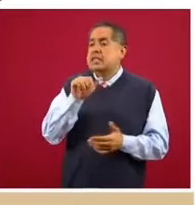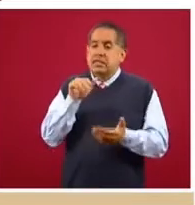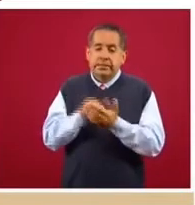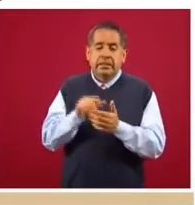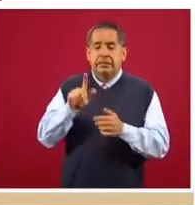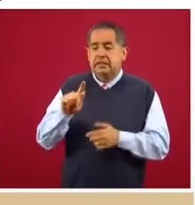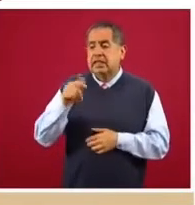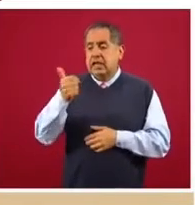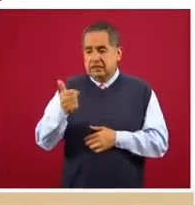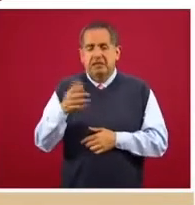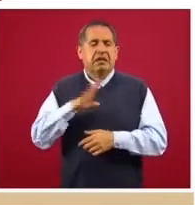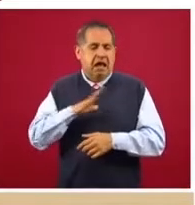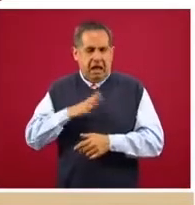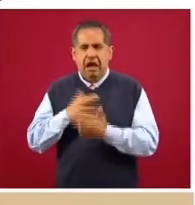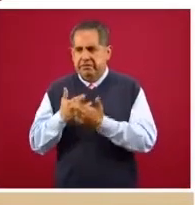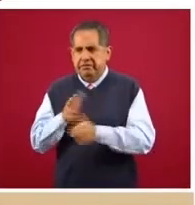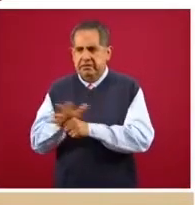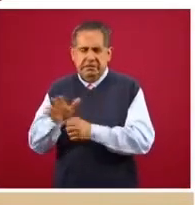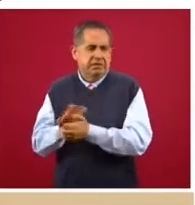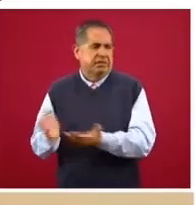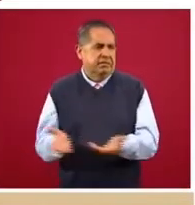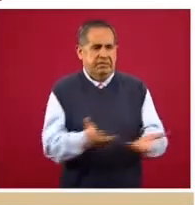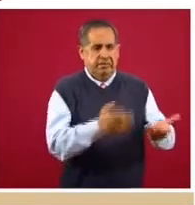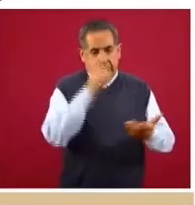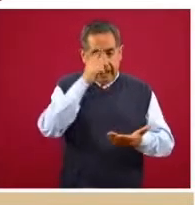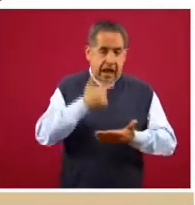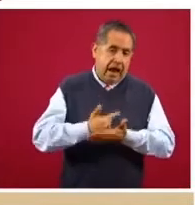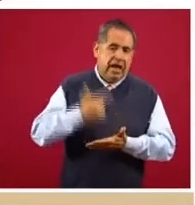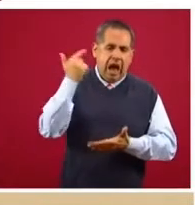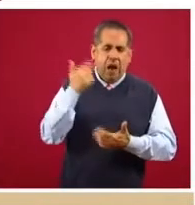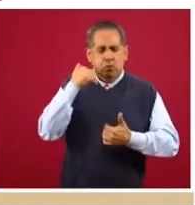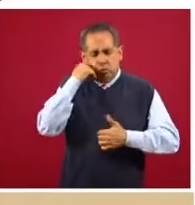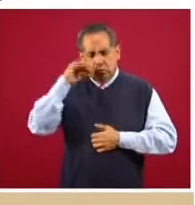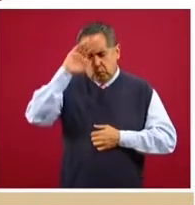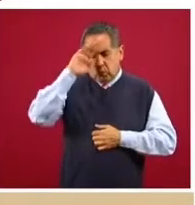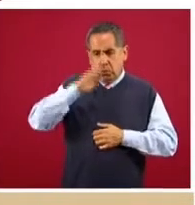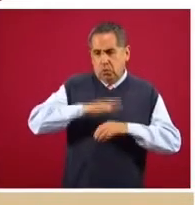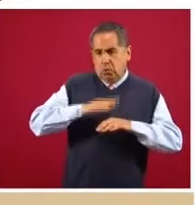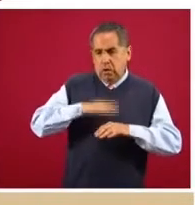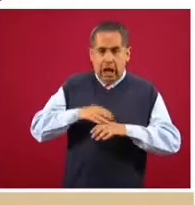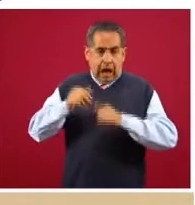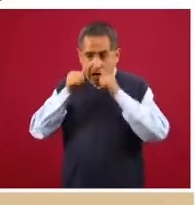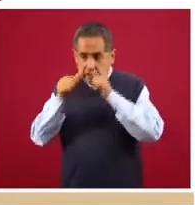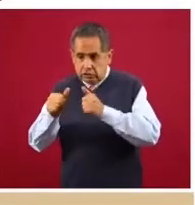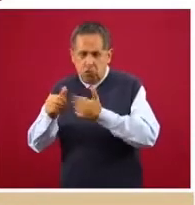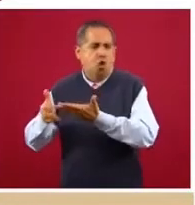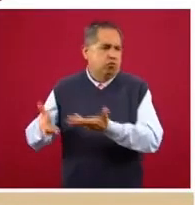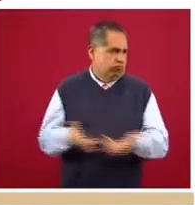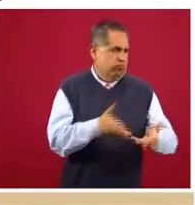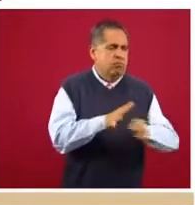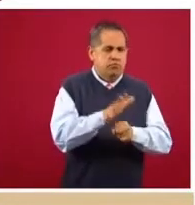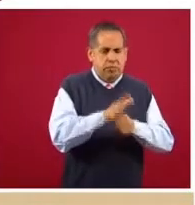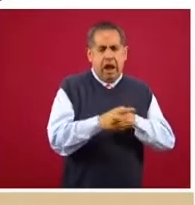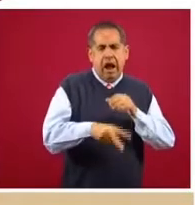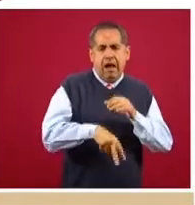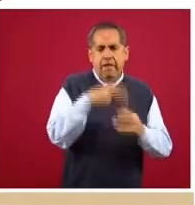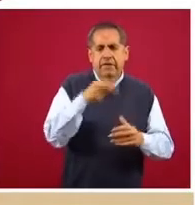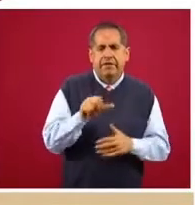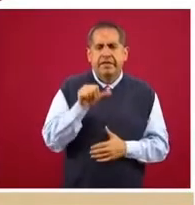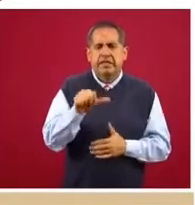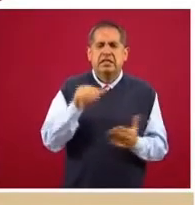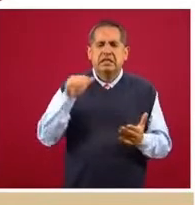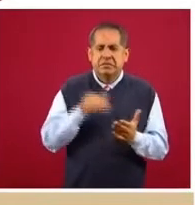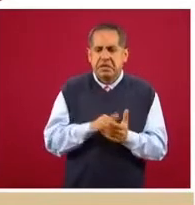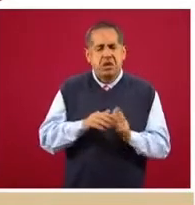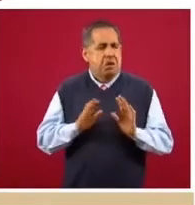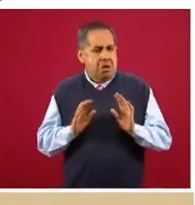16.076 camas de este tipo para pacientes graves o con signos de alarma que requieren atención de esta